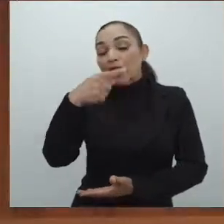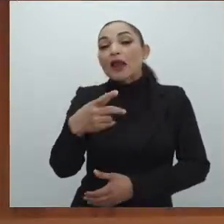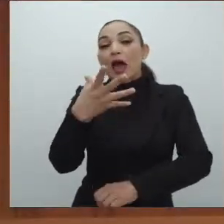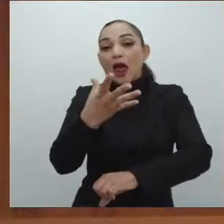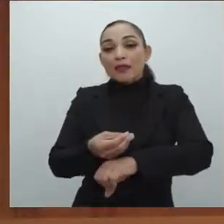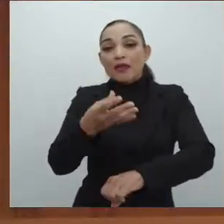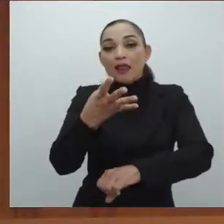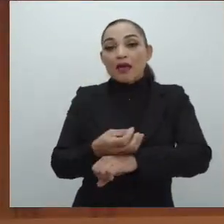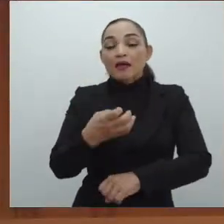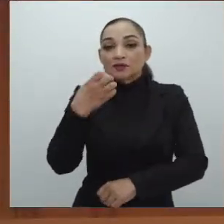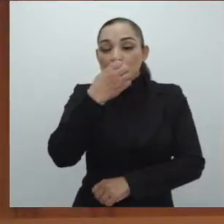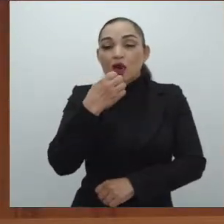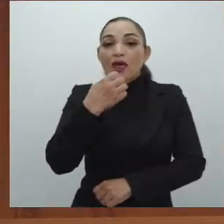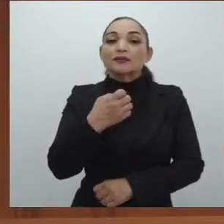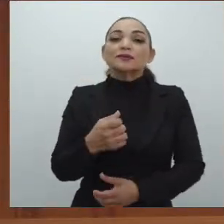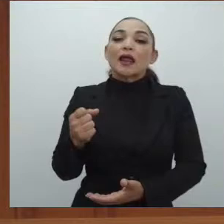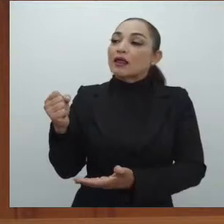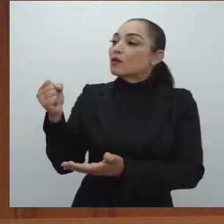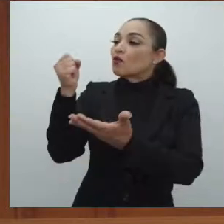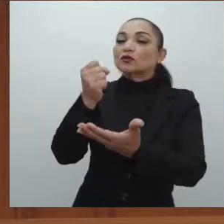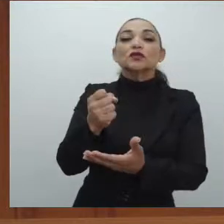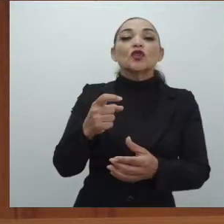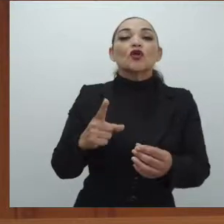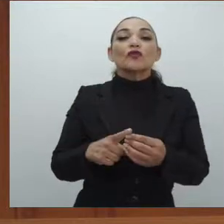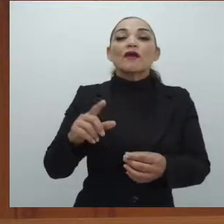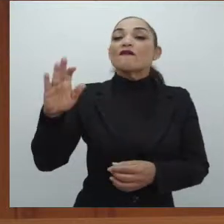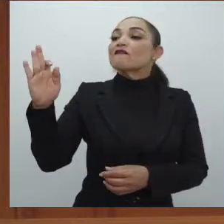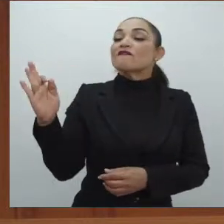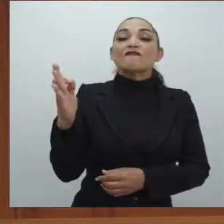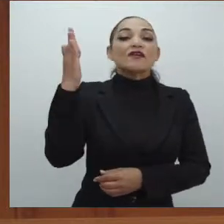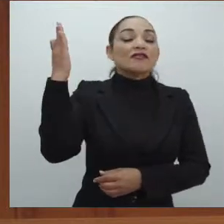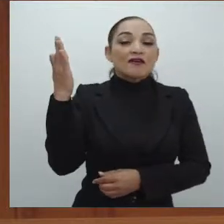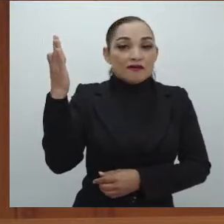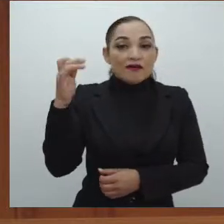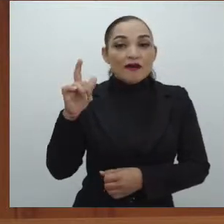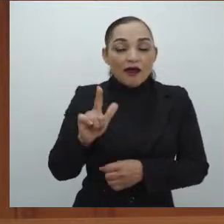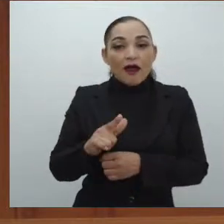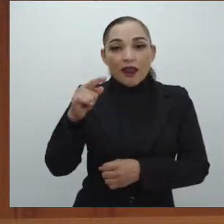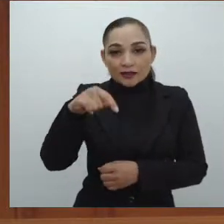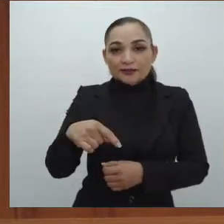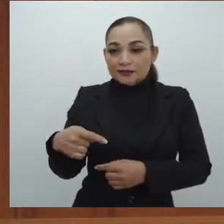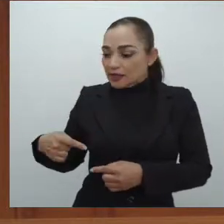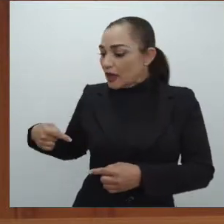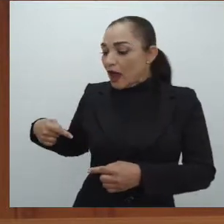que llega de la Federación, hay para este año